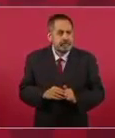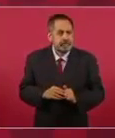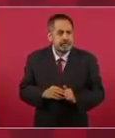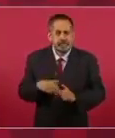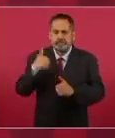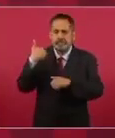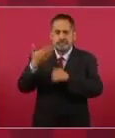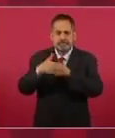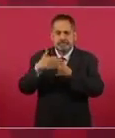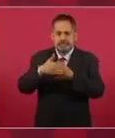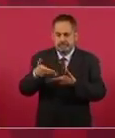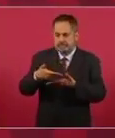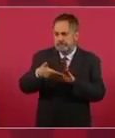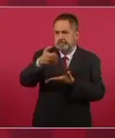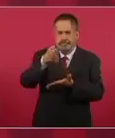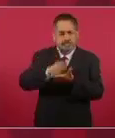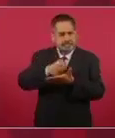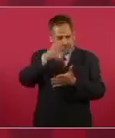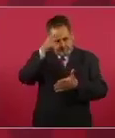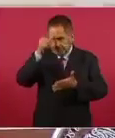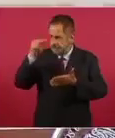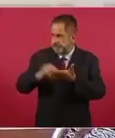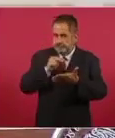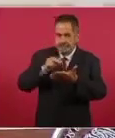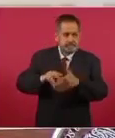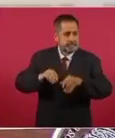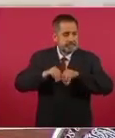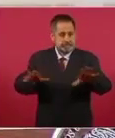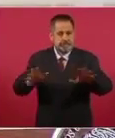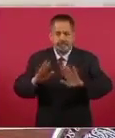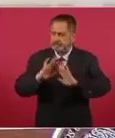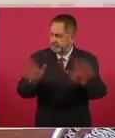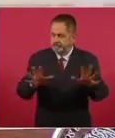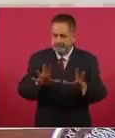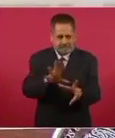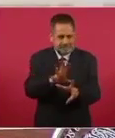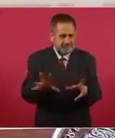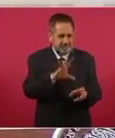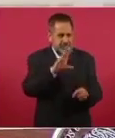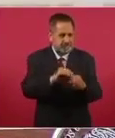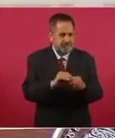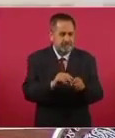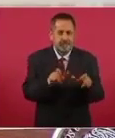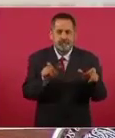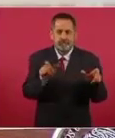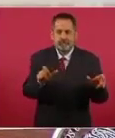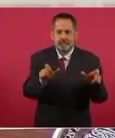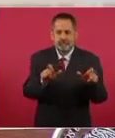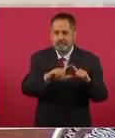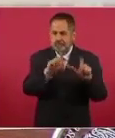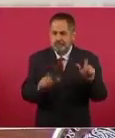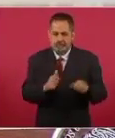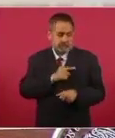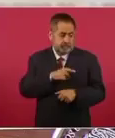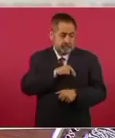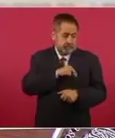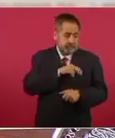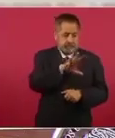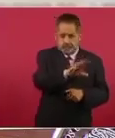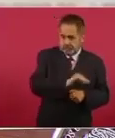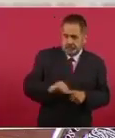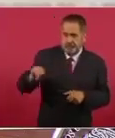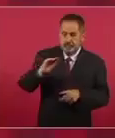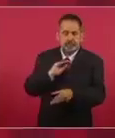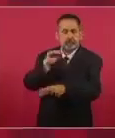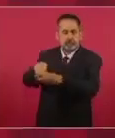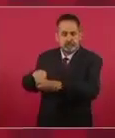emitir un acuerdo para que ya por completo la Guardia Nacional dependa de la Secretaría de